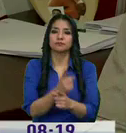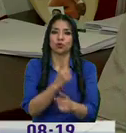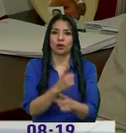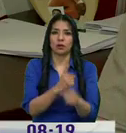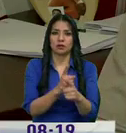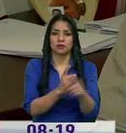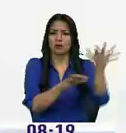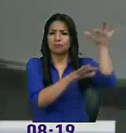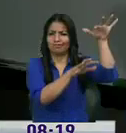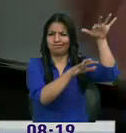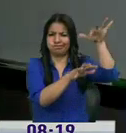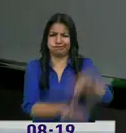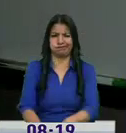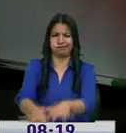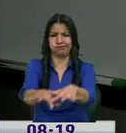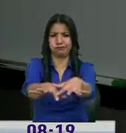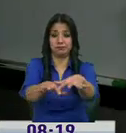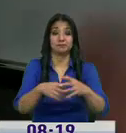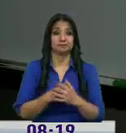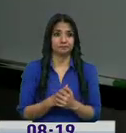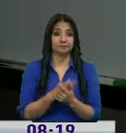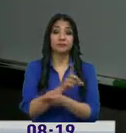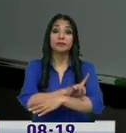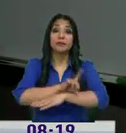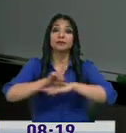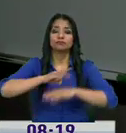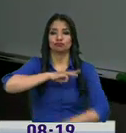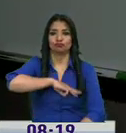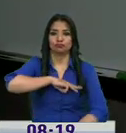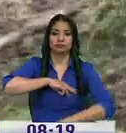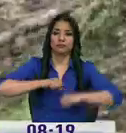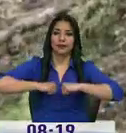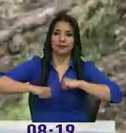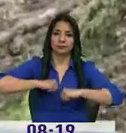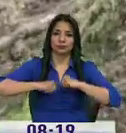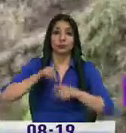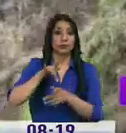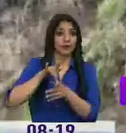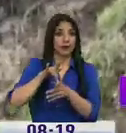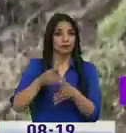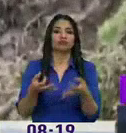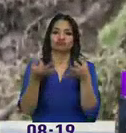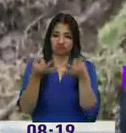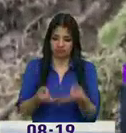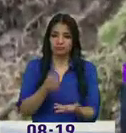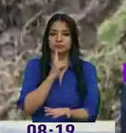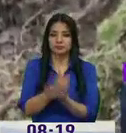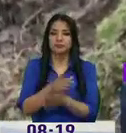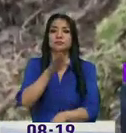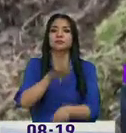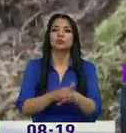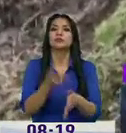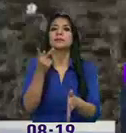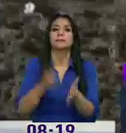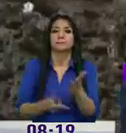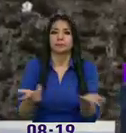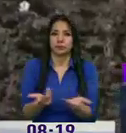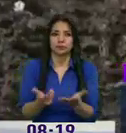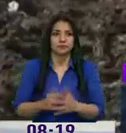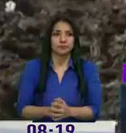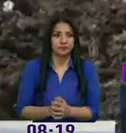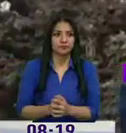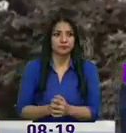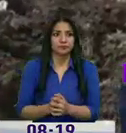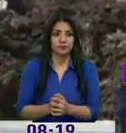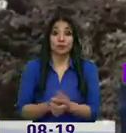desprendimiento tipo explosión. Con la respuesta de la Dirección Metropolitana de Gestión de Riesgos quedaría sentada la verdadera causa del suceso, pues en la calentura